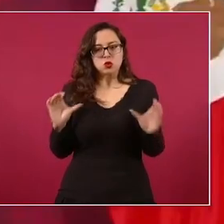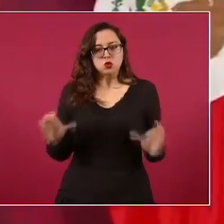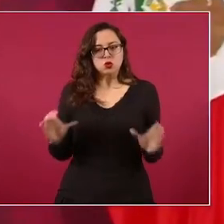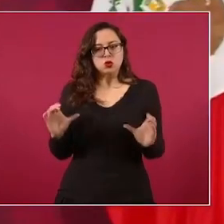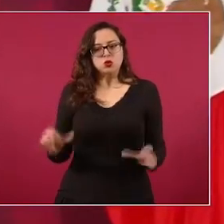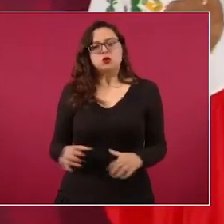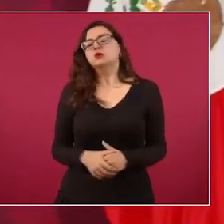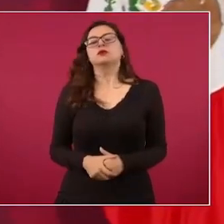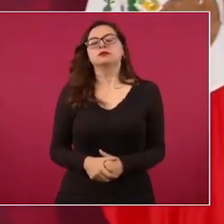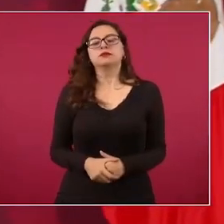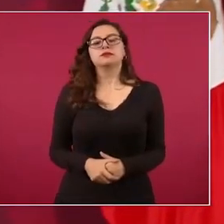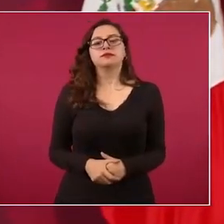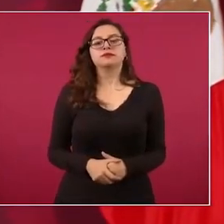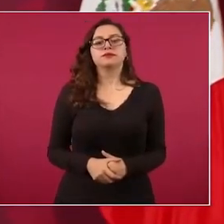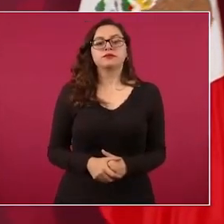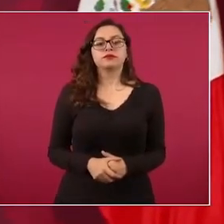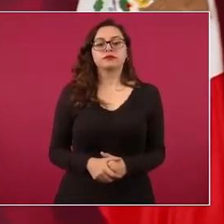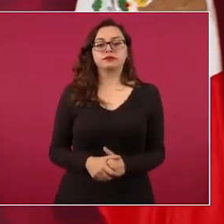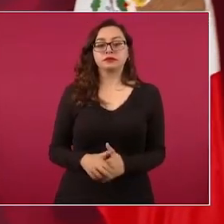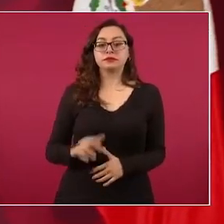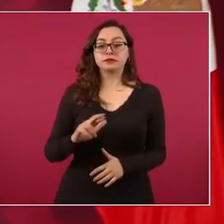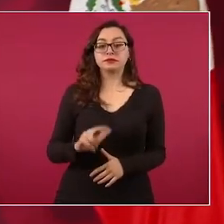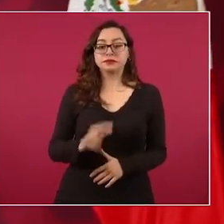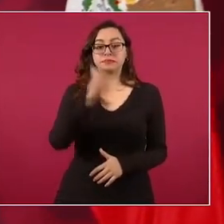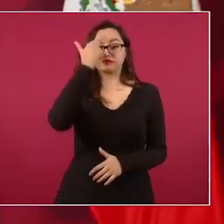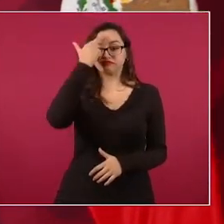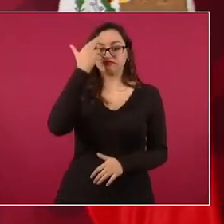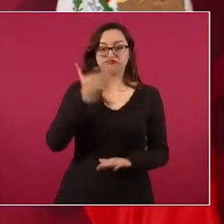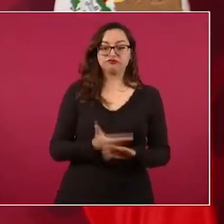vinieron los de Firme,